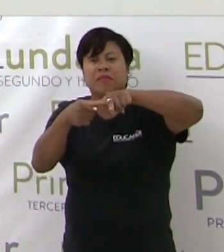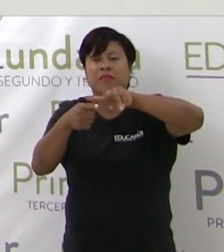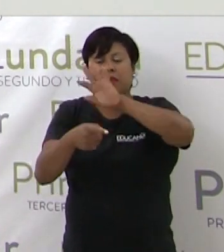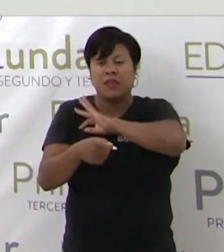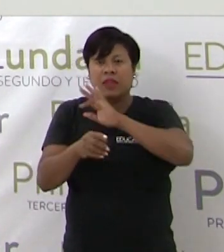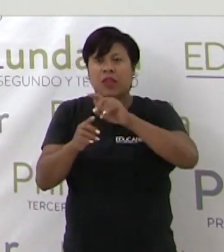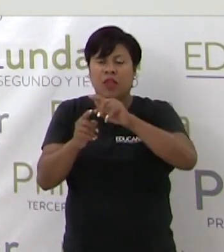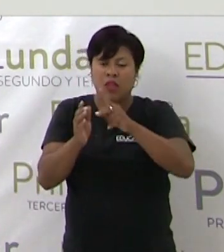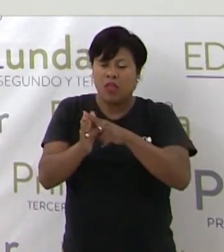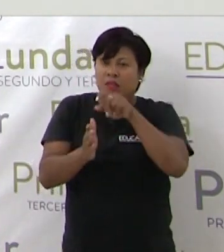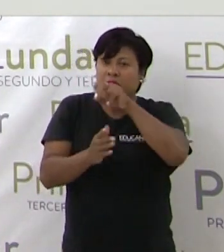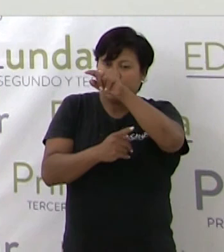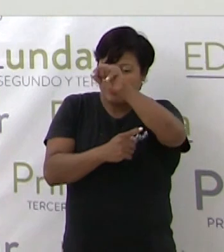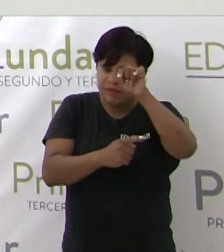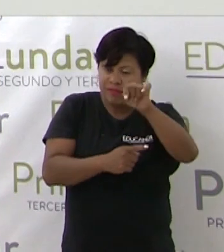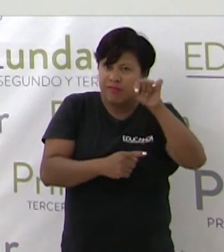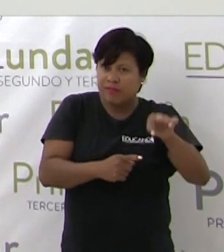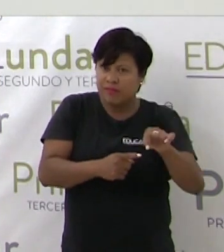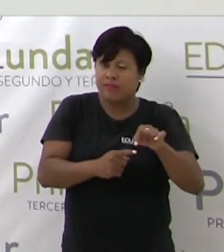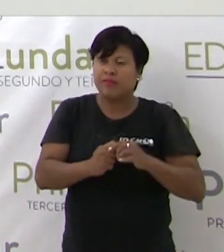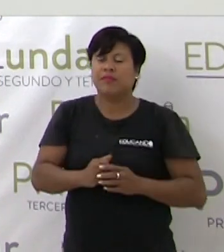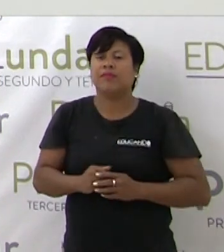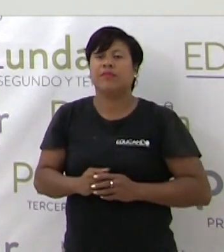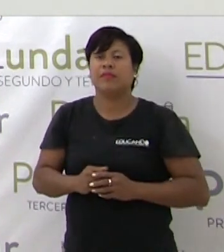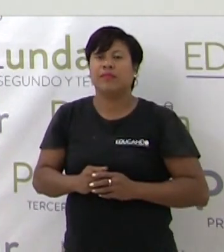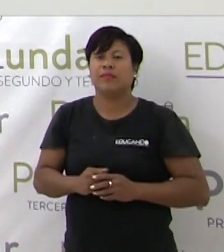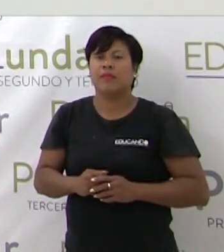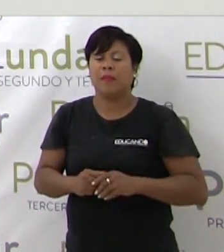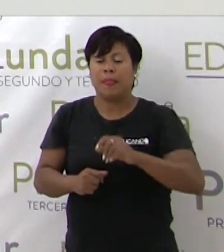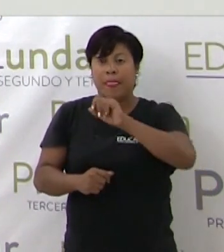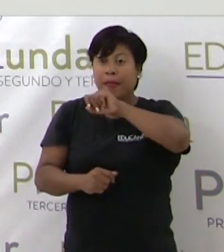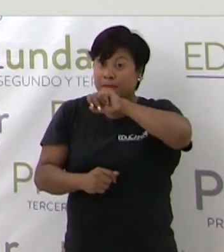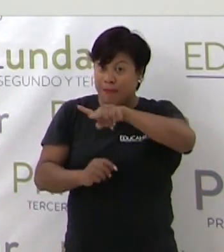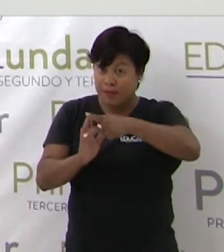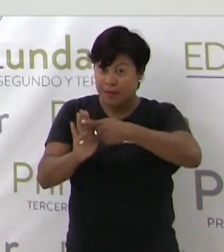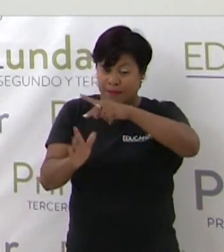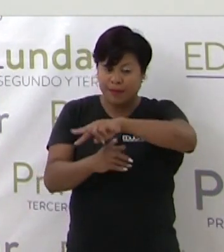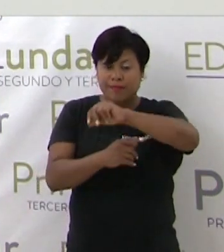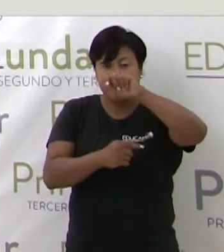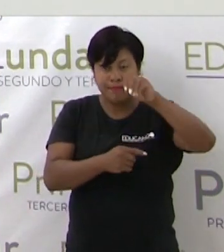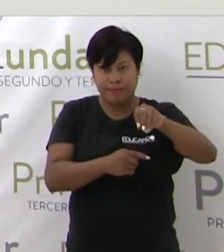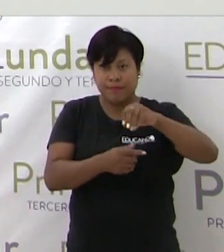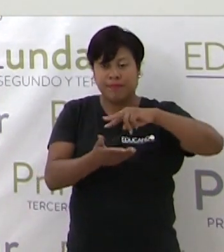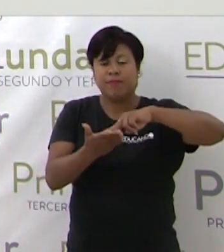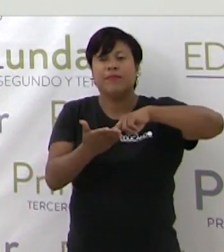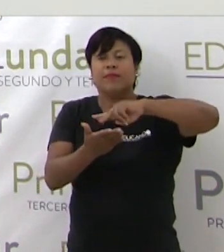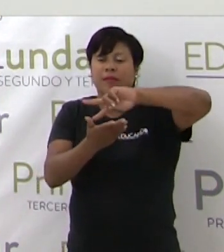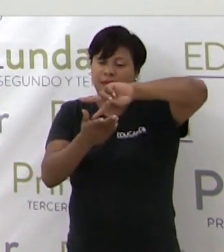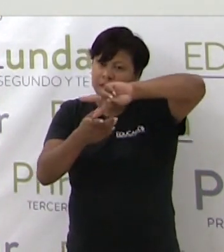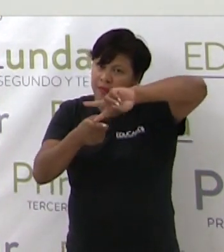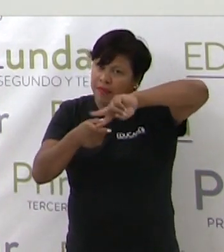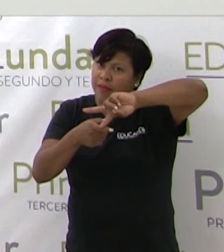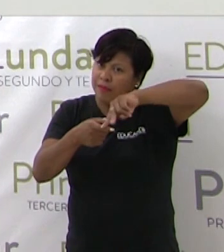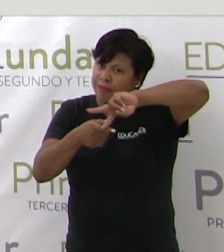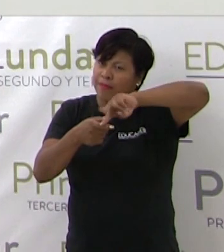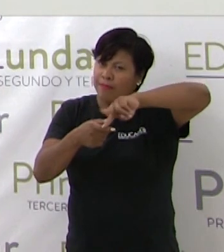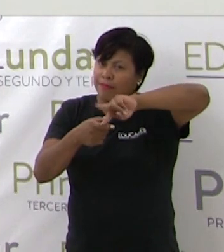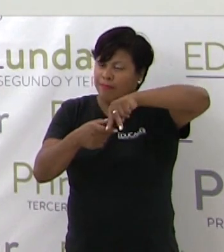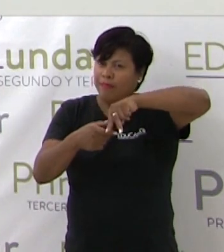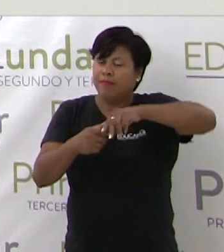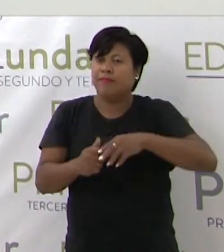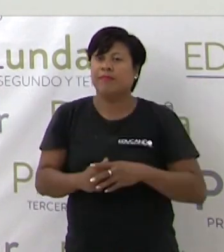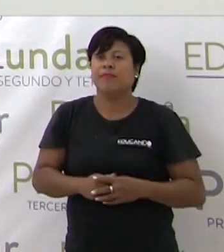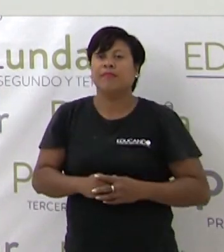dónde corta el siguiente ángulo. Me vuelvo a posicionar y puedo encontrar entonces,